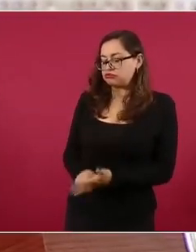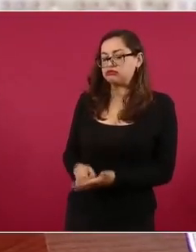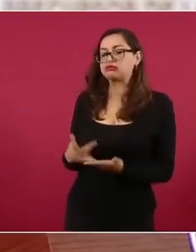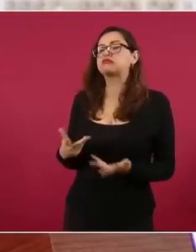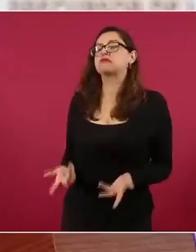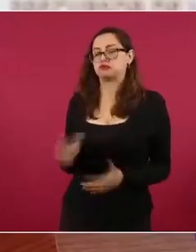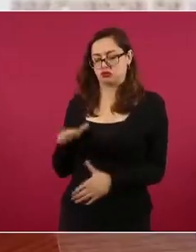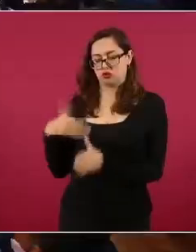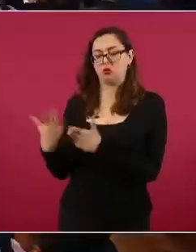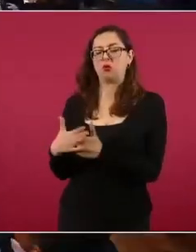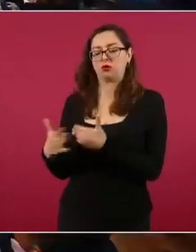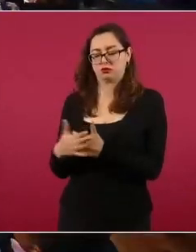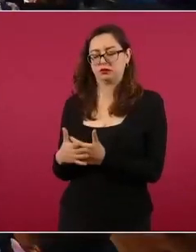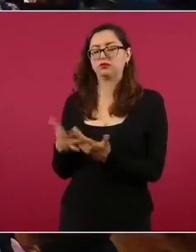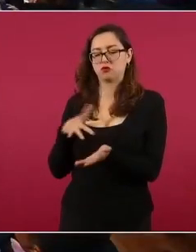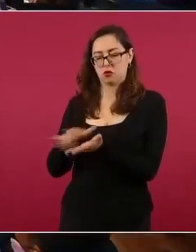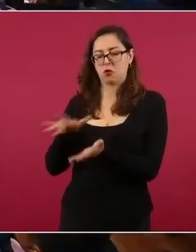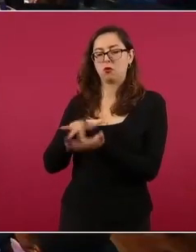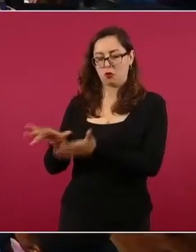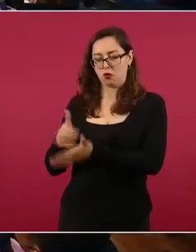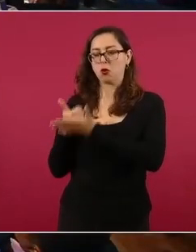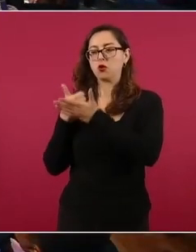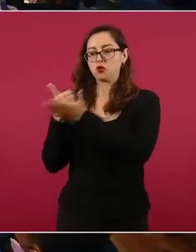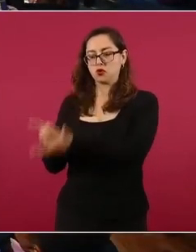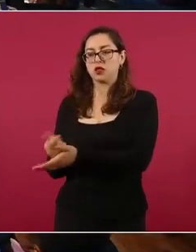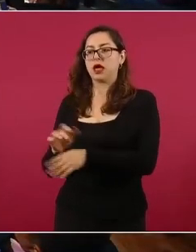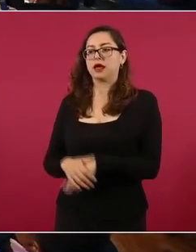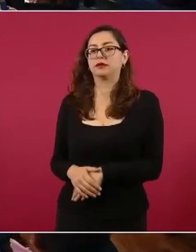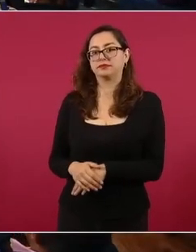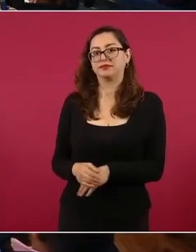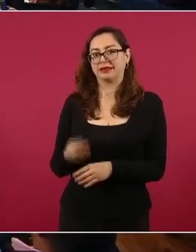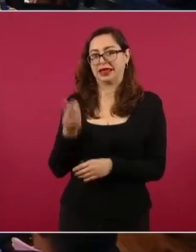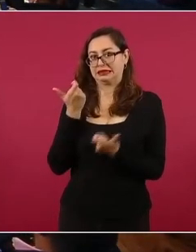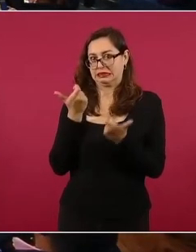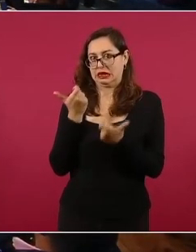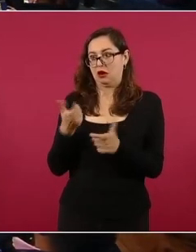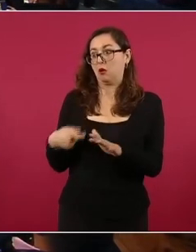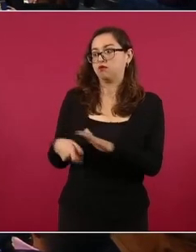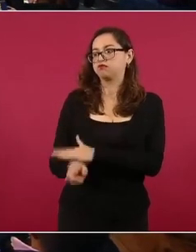les vamos a ayudar y a comprar votos.